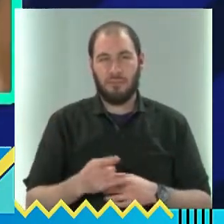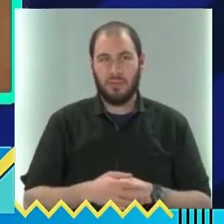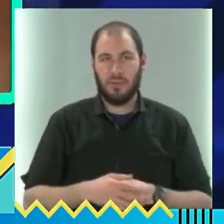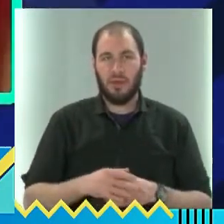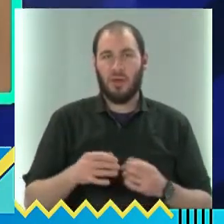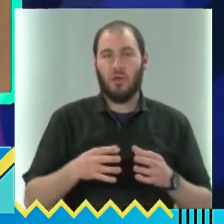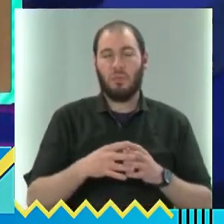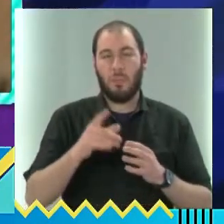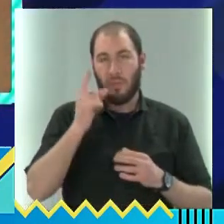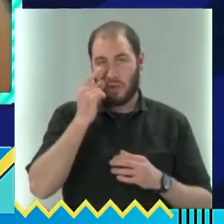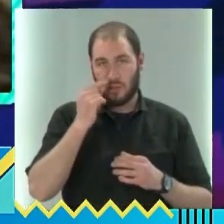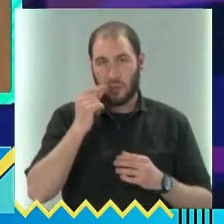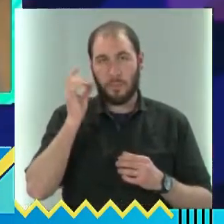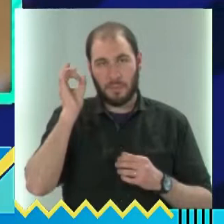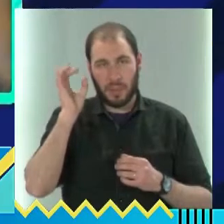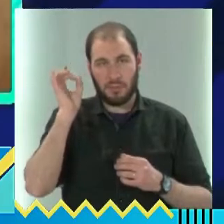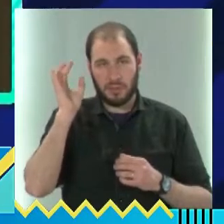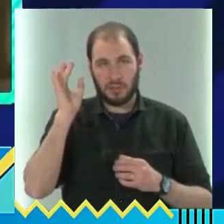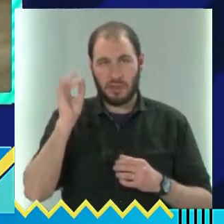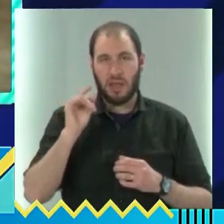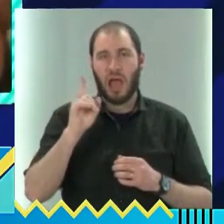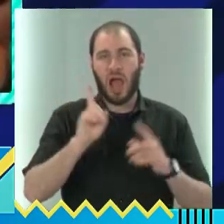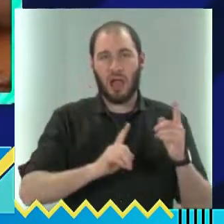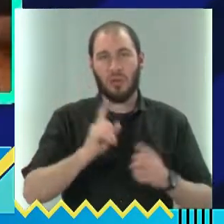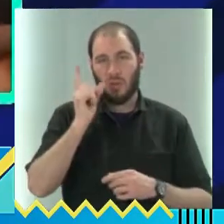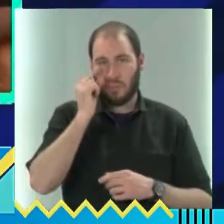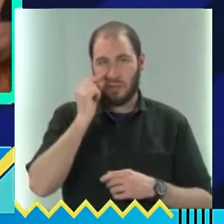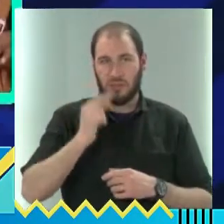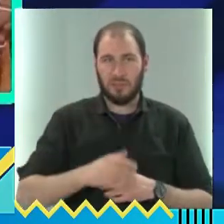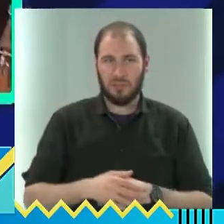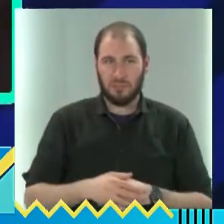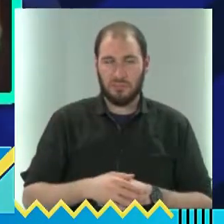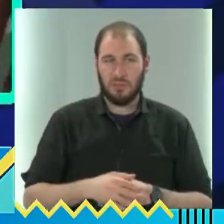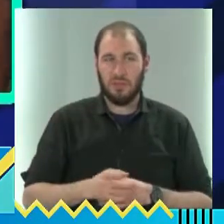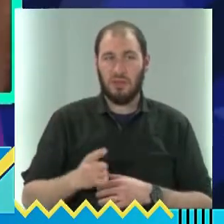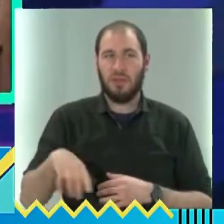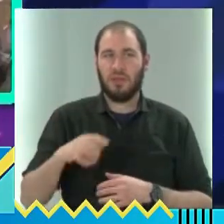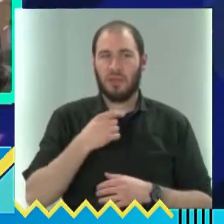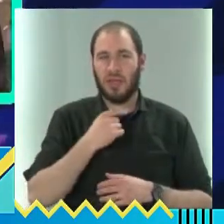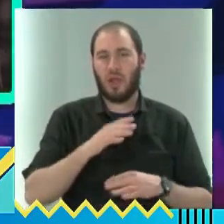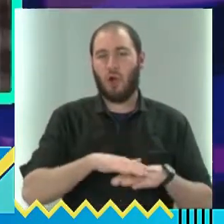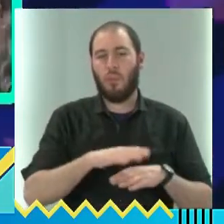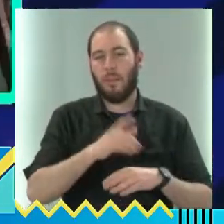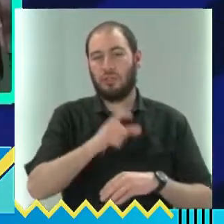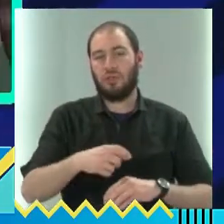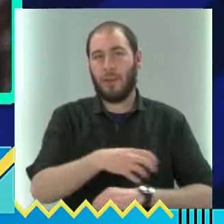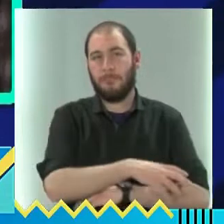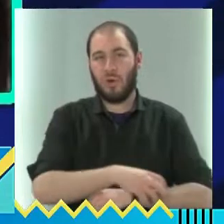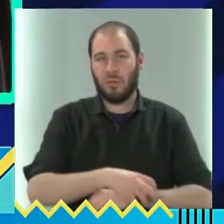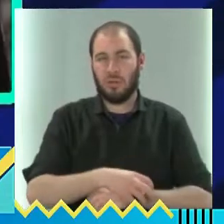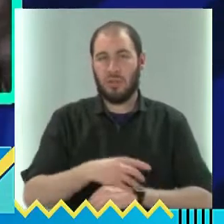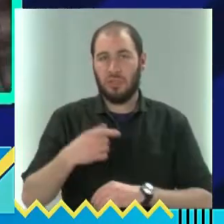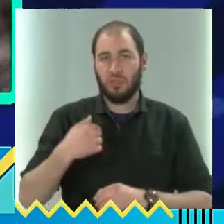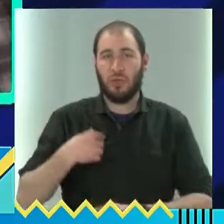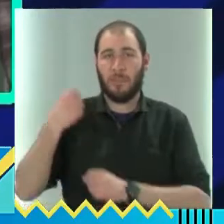las políticas, o mejor dicho, perdón, en algunos políticos. Quieren echar la culpa a los pobres. Yo soy